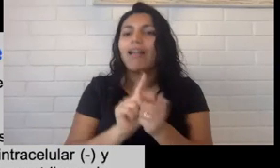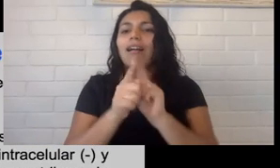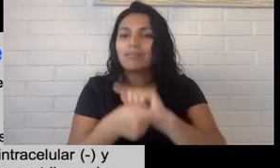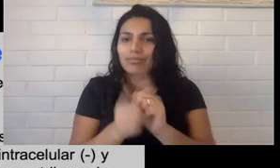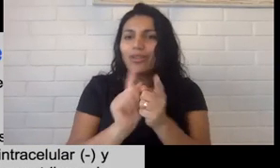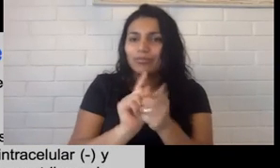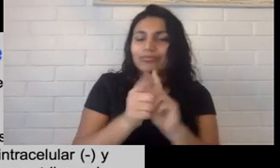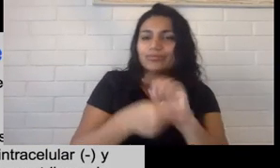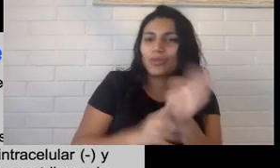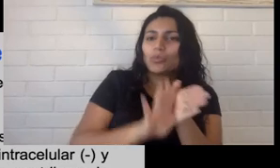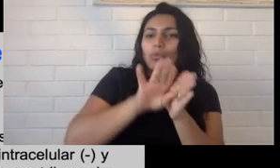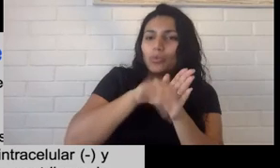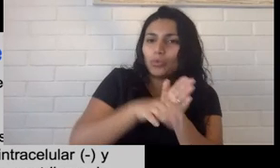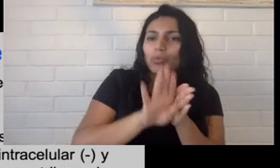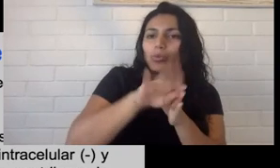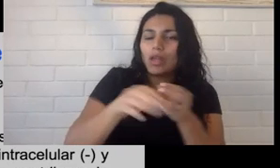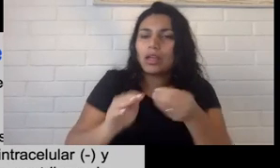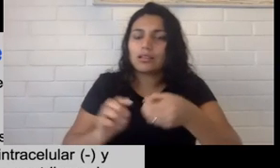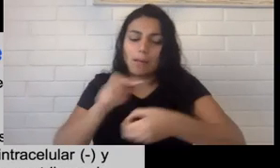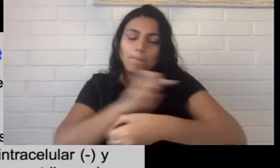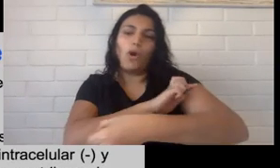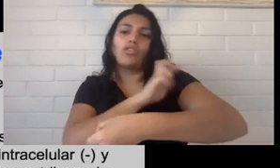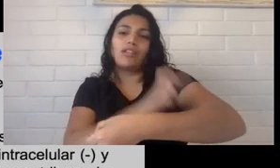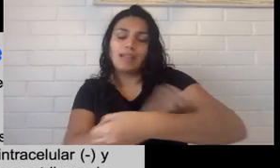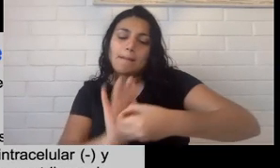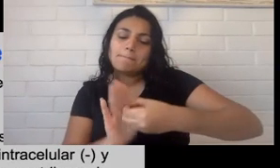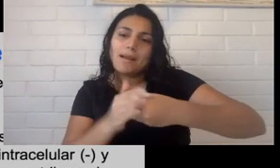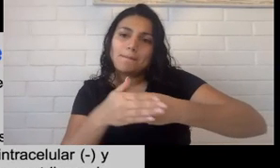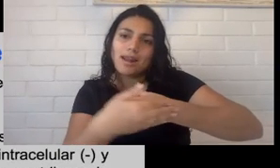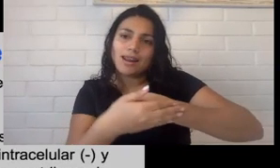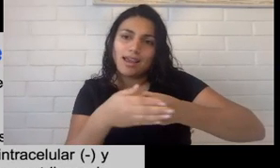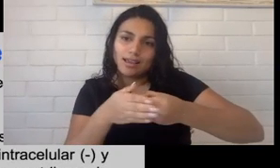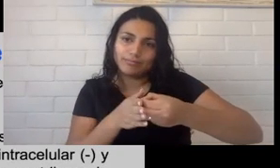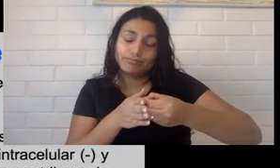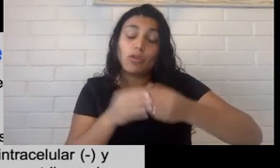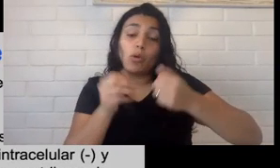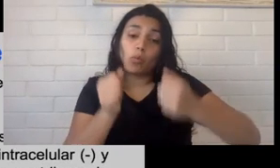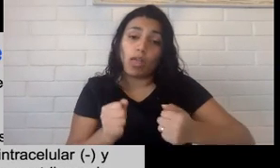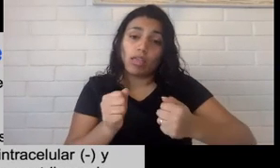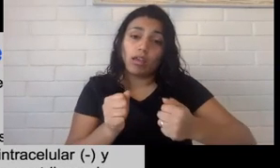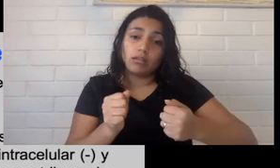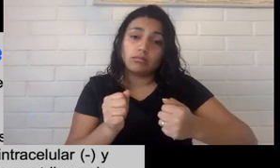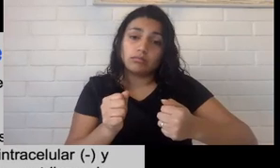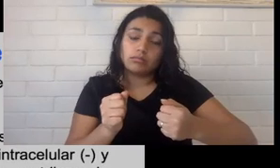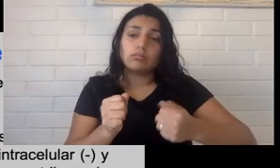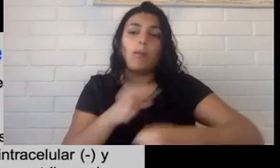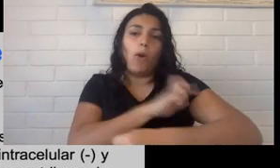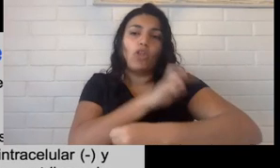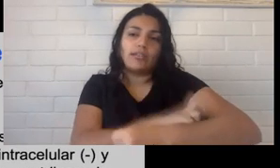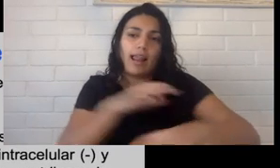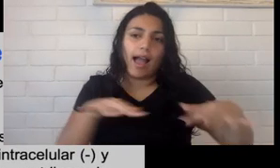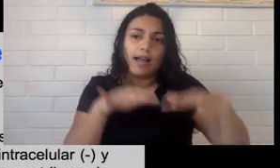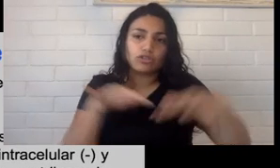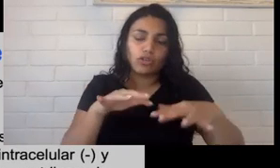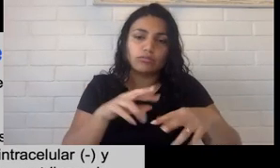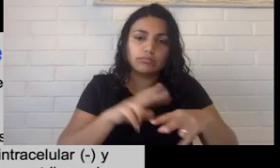cambios en este potencial de membrana, los que puede llevar a que eventualmente se genere un potencial de acción. El